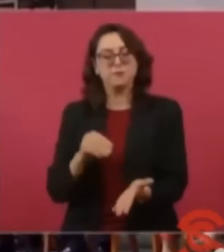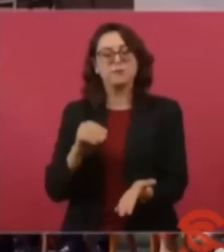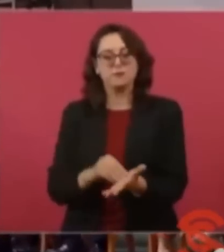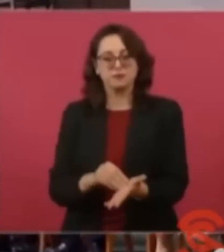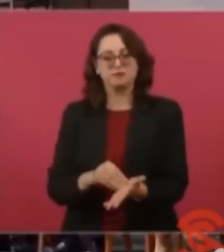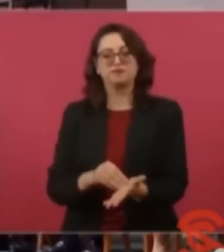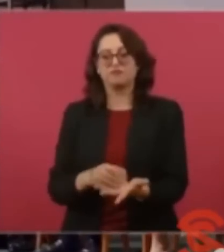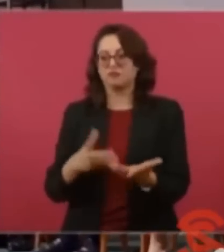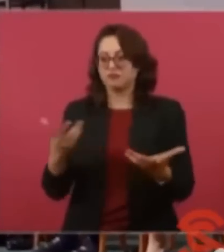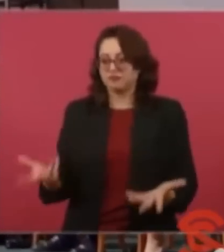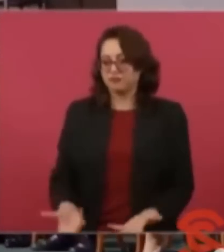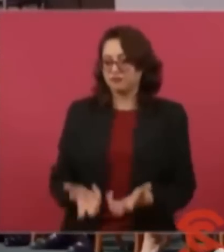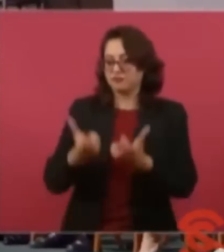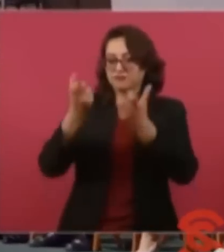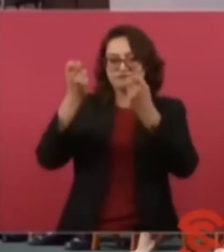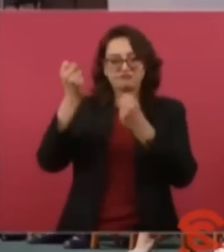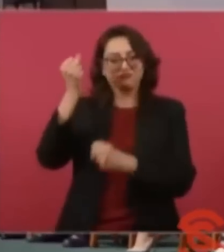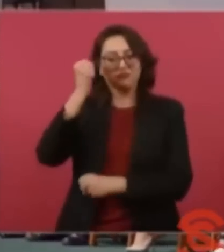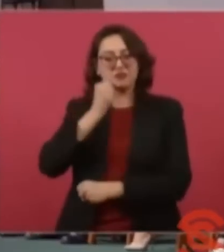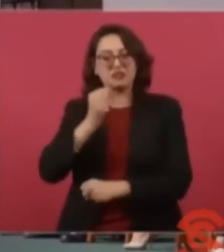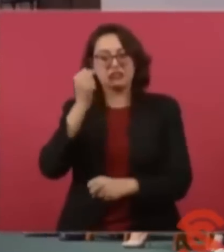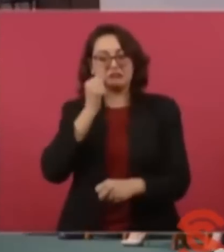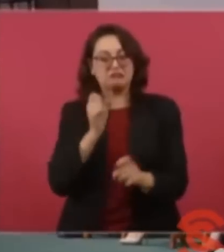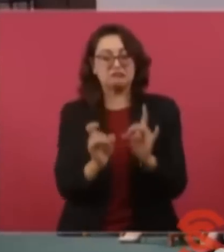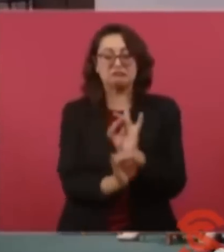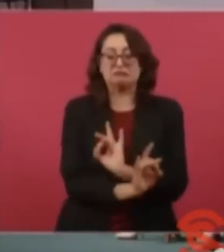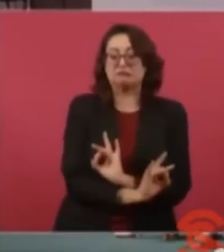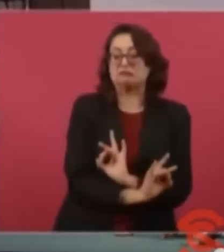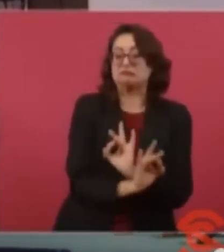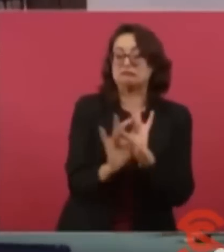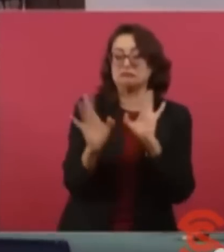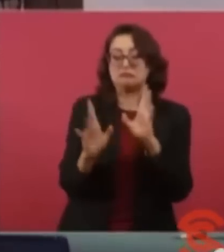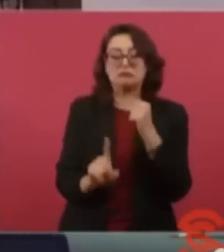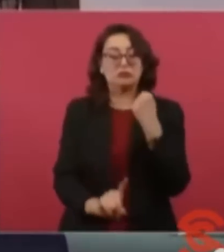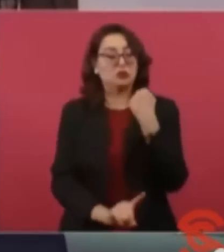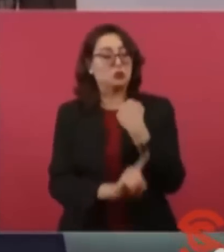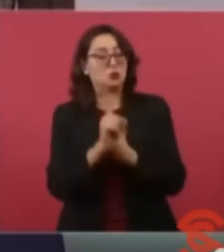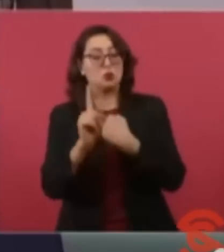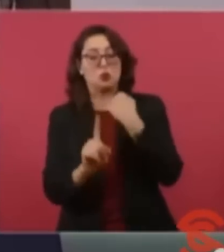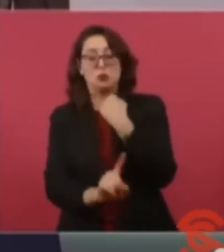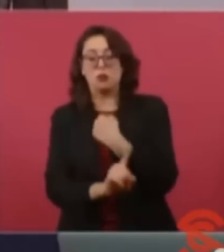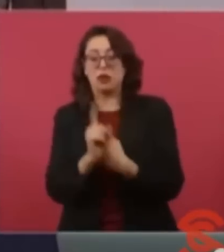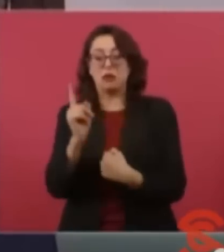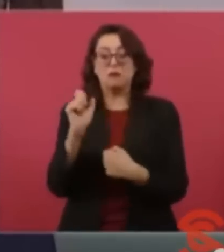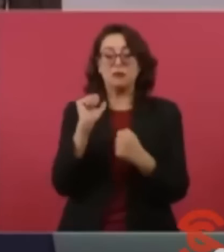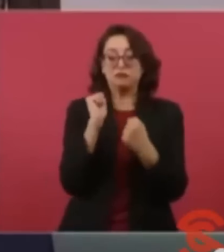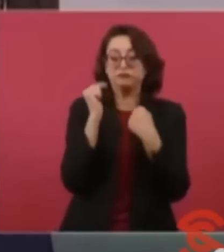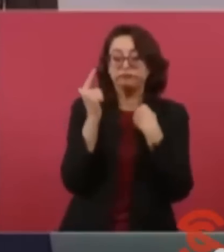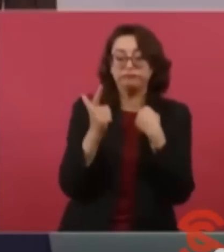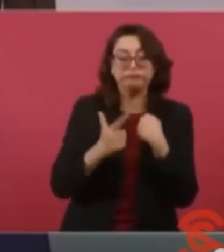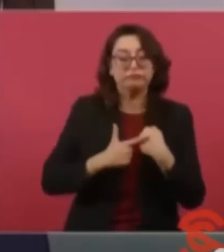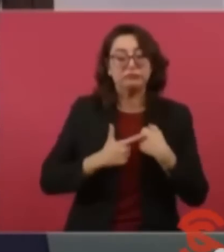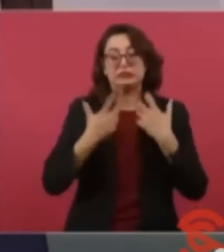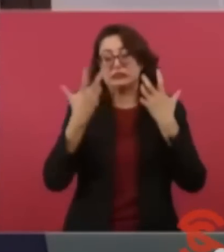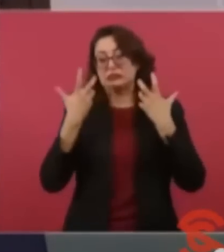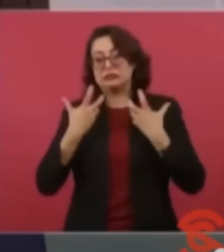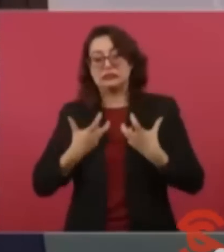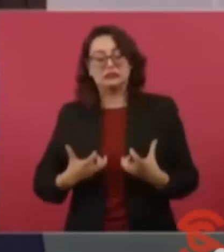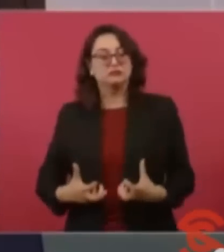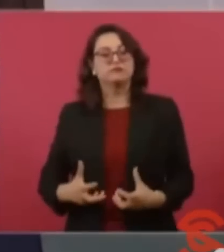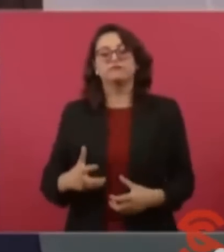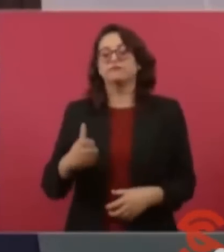nos pone a salvo ante cualquier calamidad o desdicha. Por eso